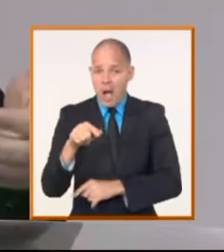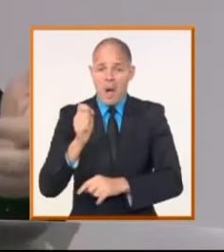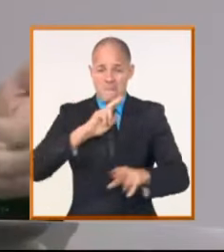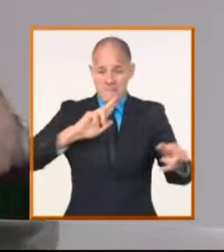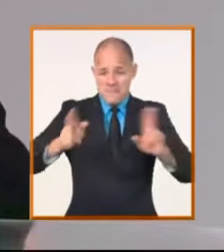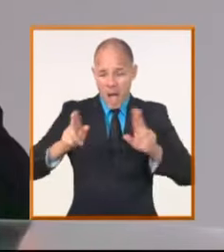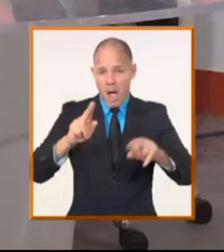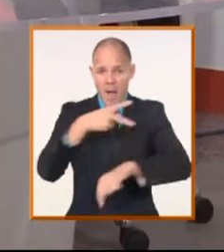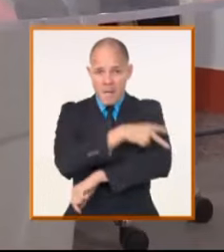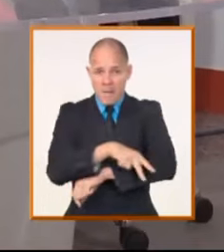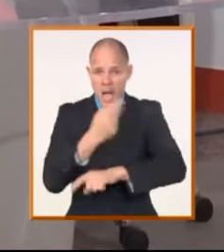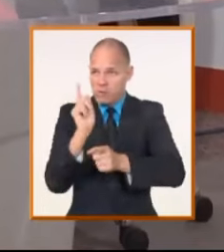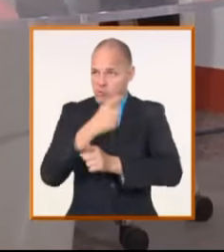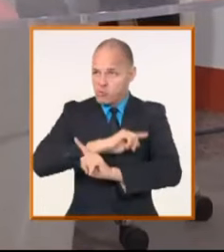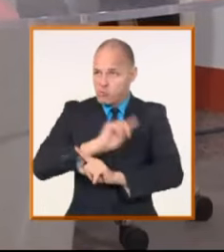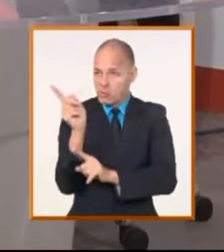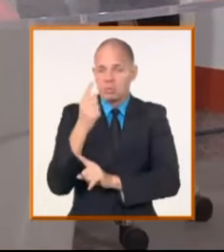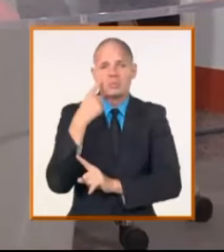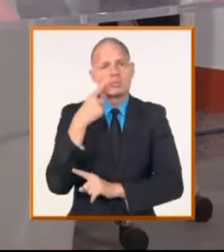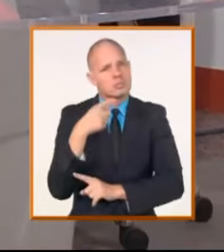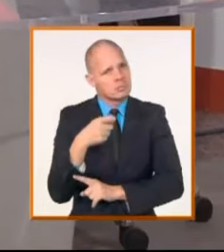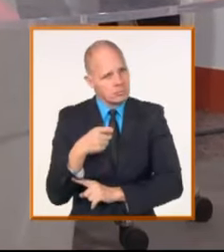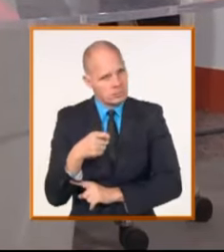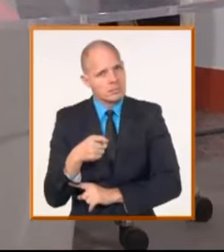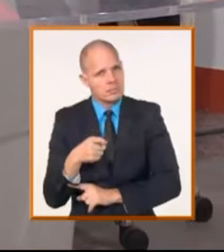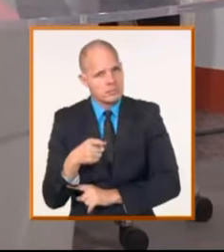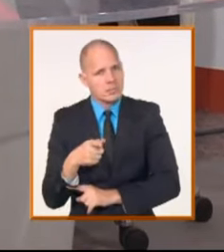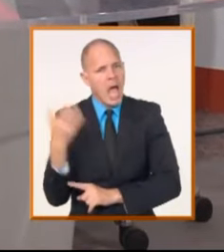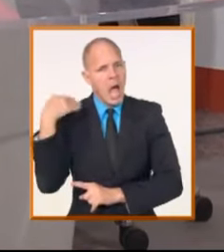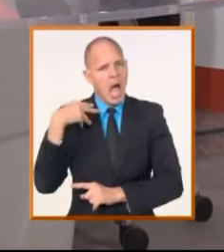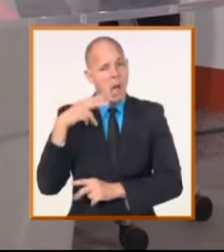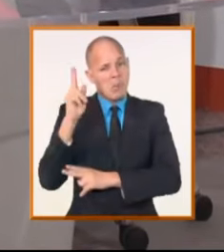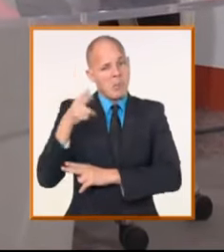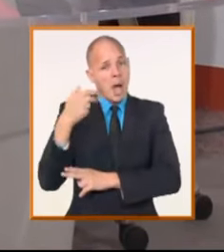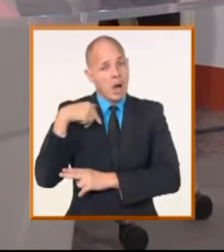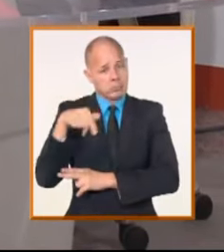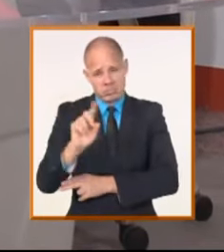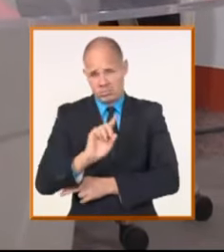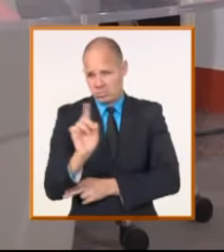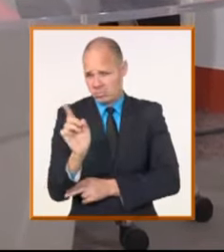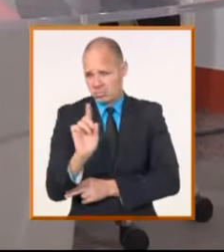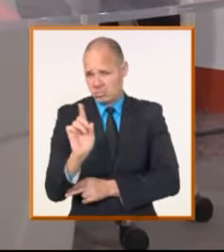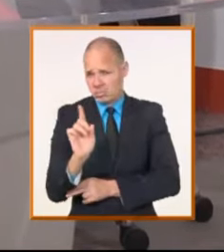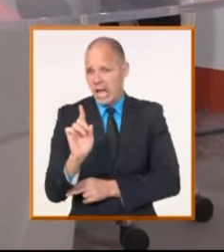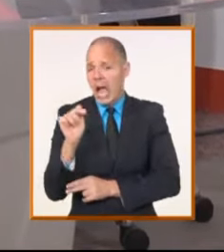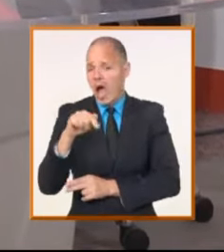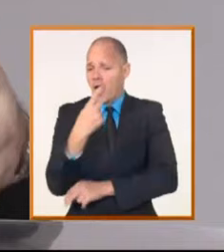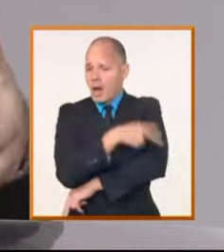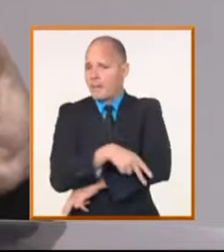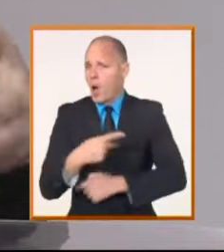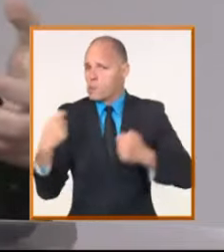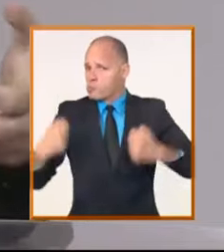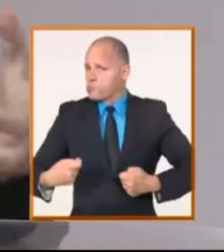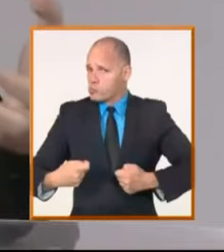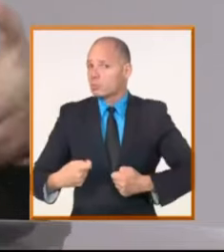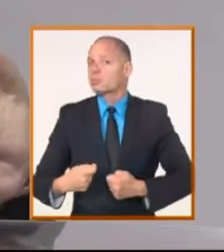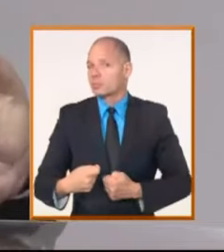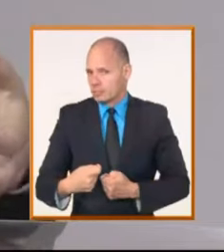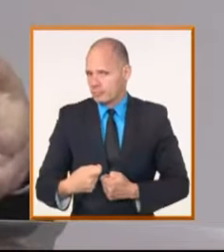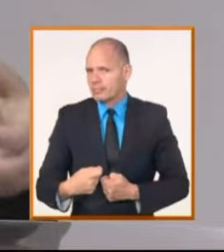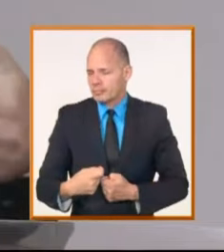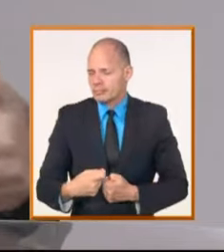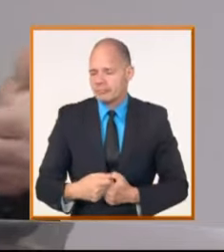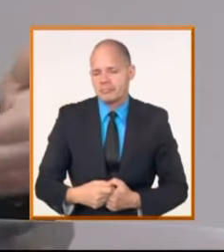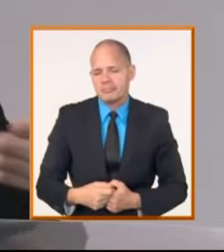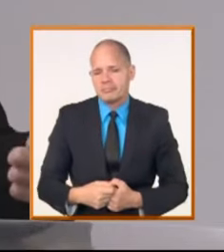fenómeno. Y eso debe tener una incidencia, quizás. Tiene una incidencia particularmente por el hecho de que hay al interior de las